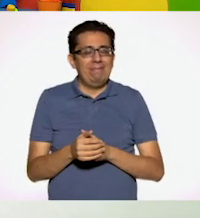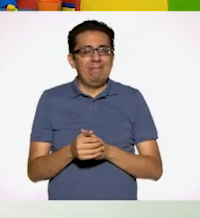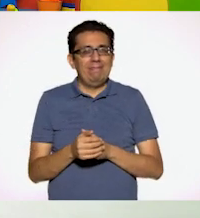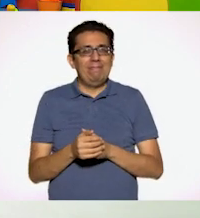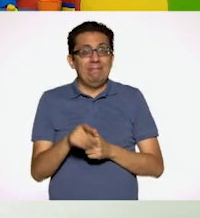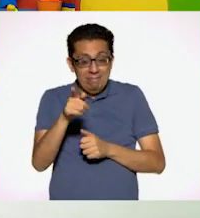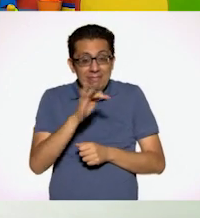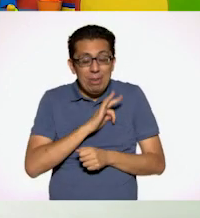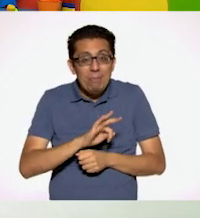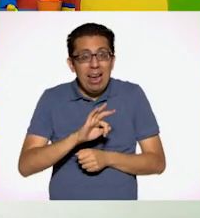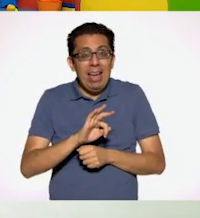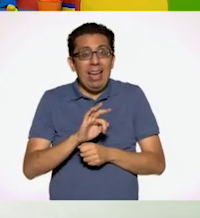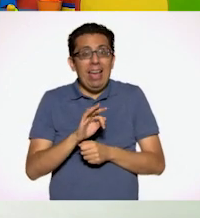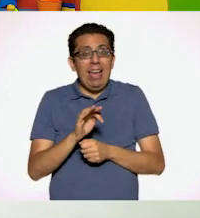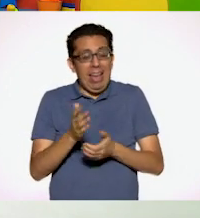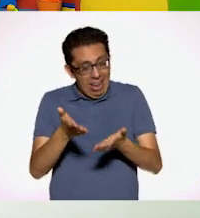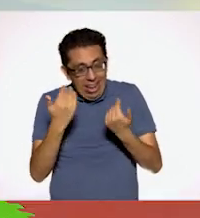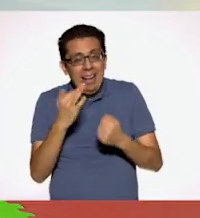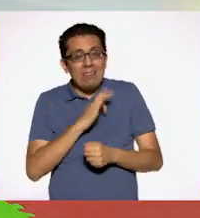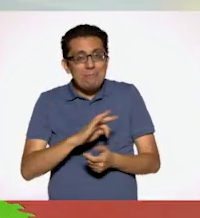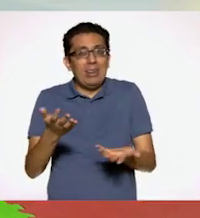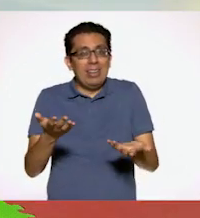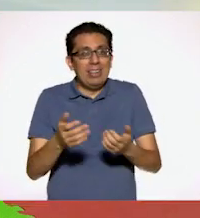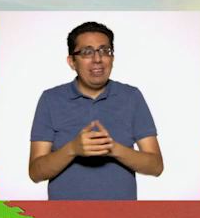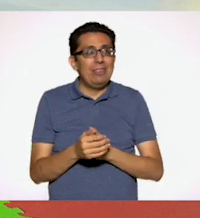¡Sí puedes! ¡Tú lo puedes lograr!